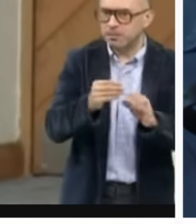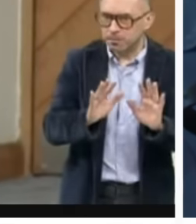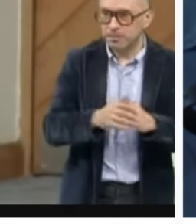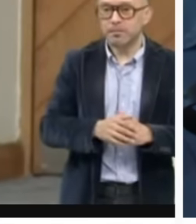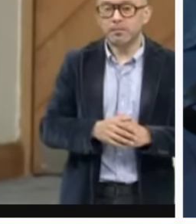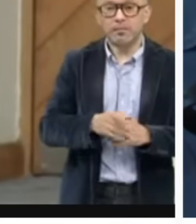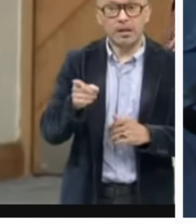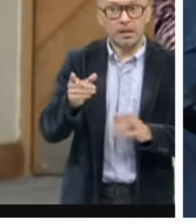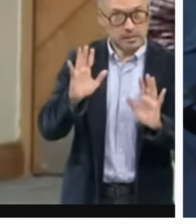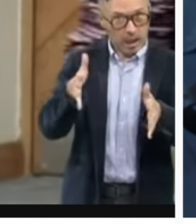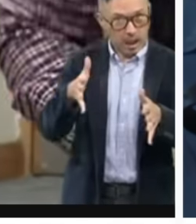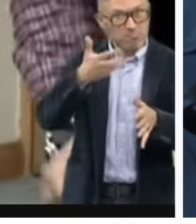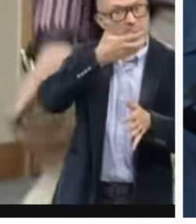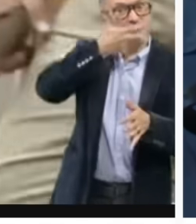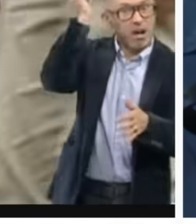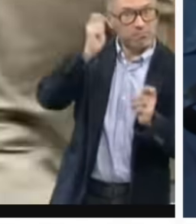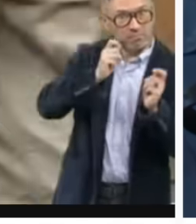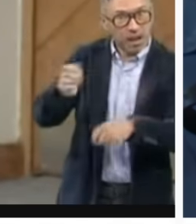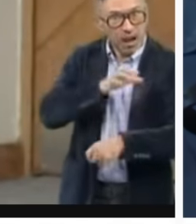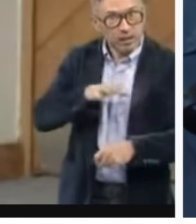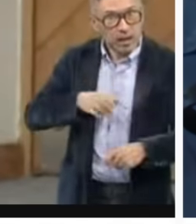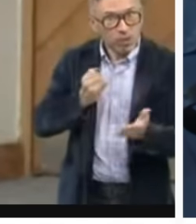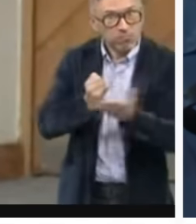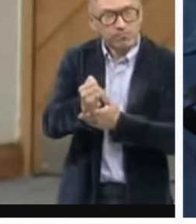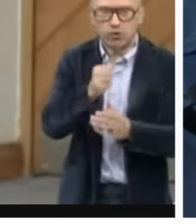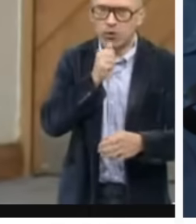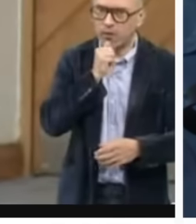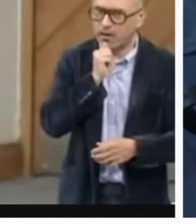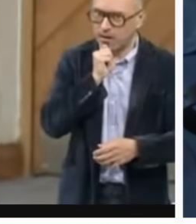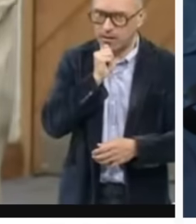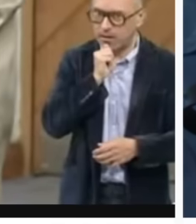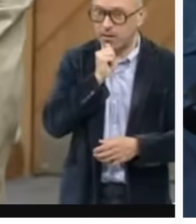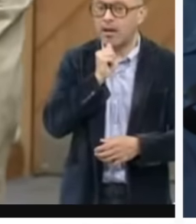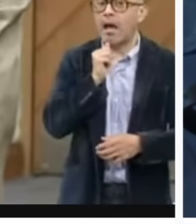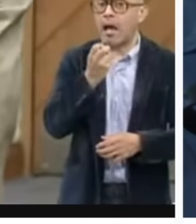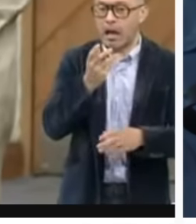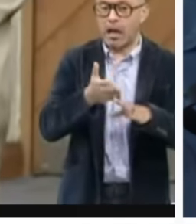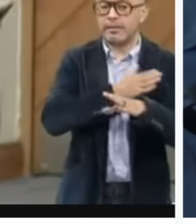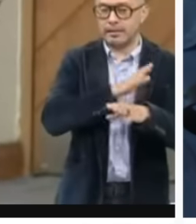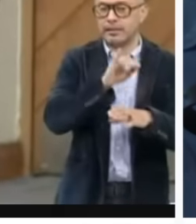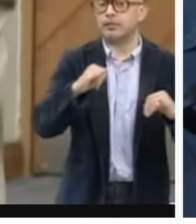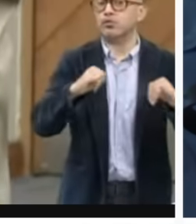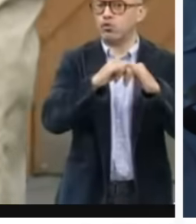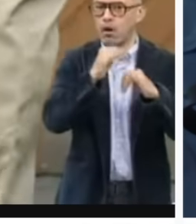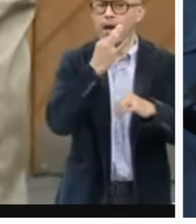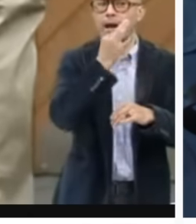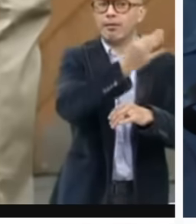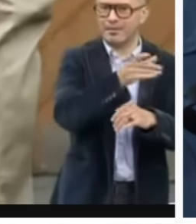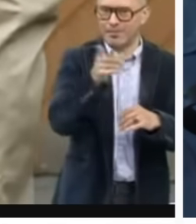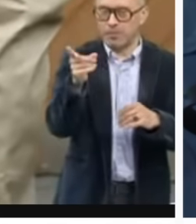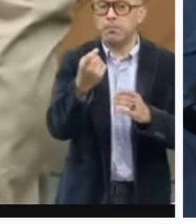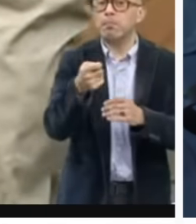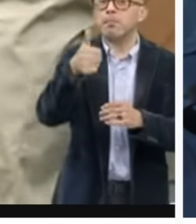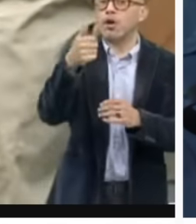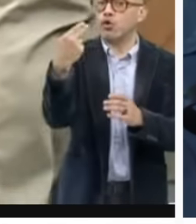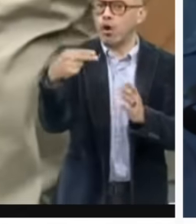candidato todavía. Esto lleva un proceso que se comunicó aquí al instituto. Se registran, se emite un dictamen,